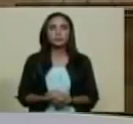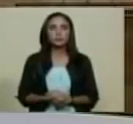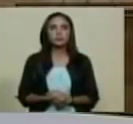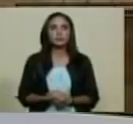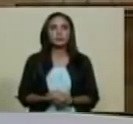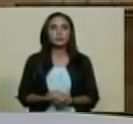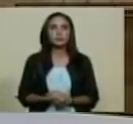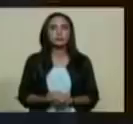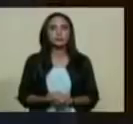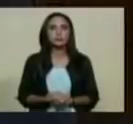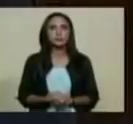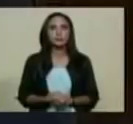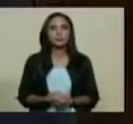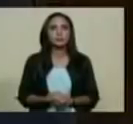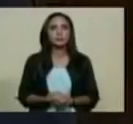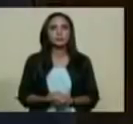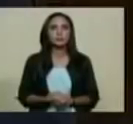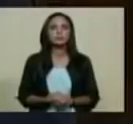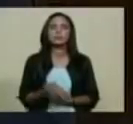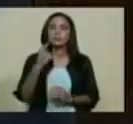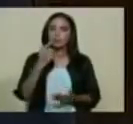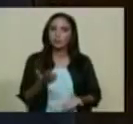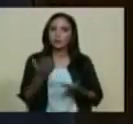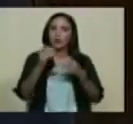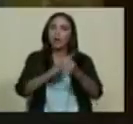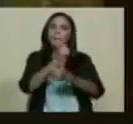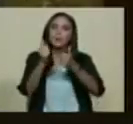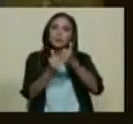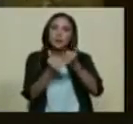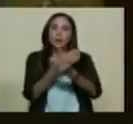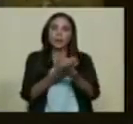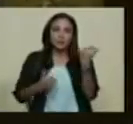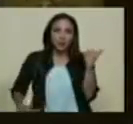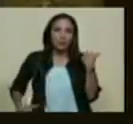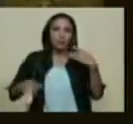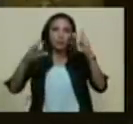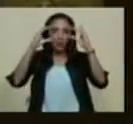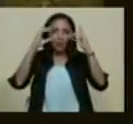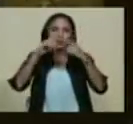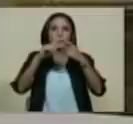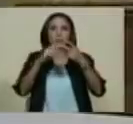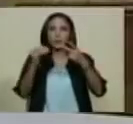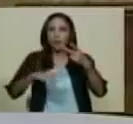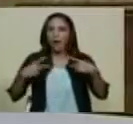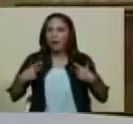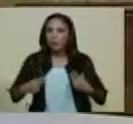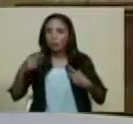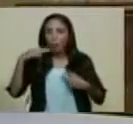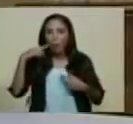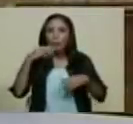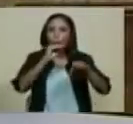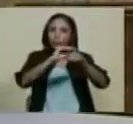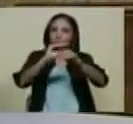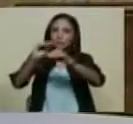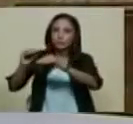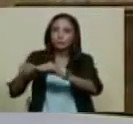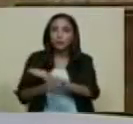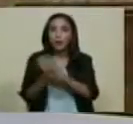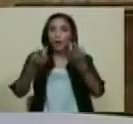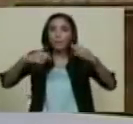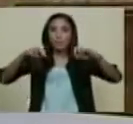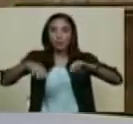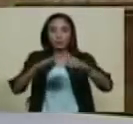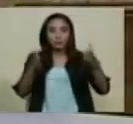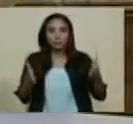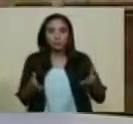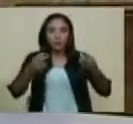Delcy Rodríguez, vicepresidente, profe Aristóbulo, compañero ministro, estamos aquí en esta mesa de trabajo,